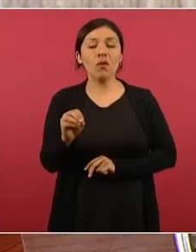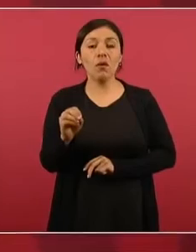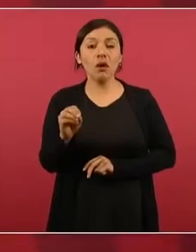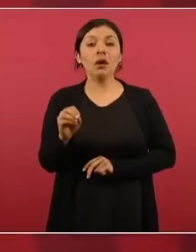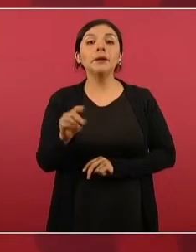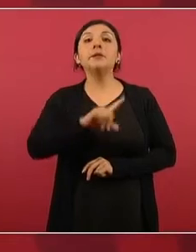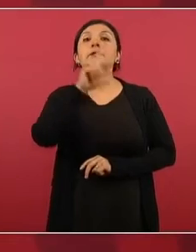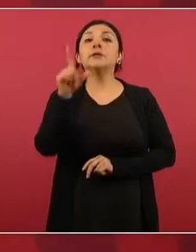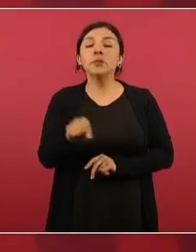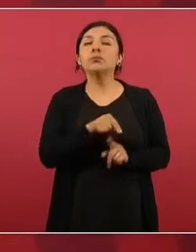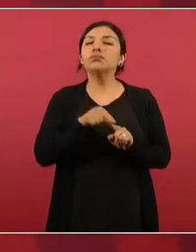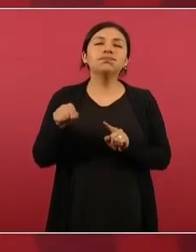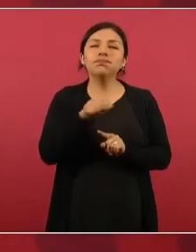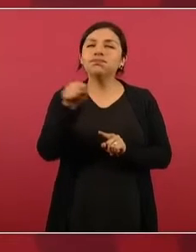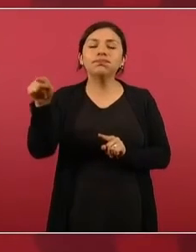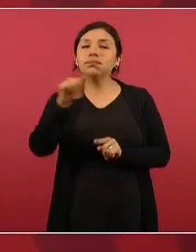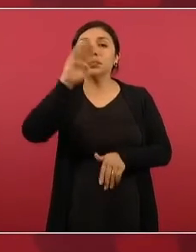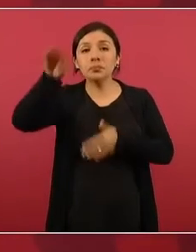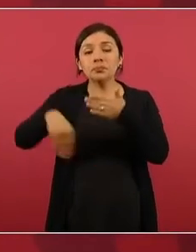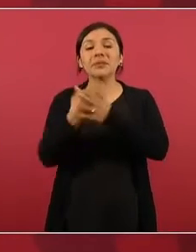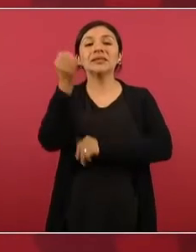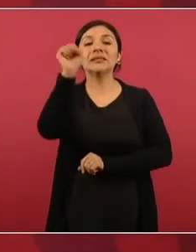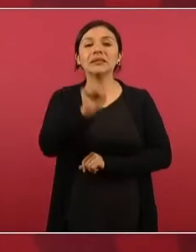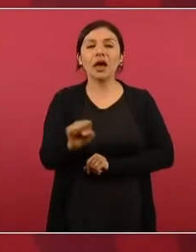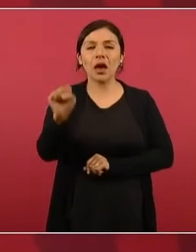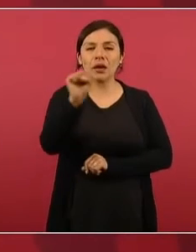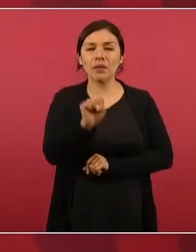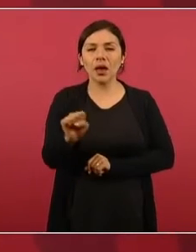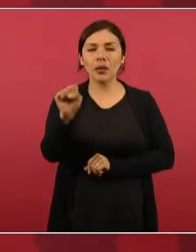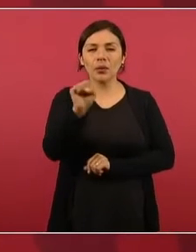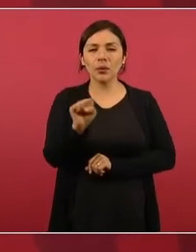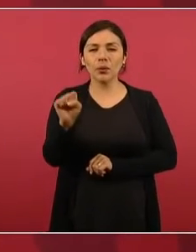y terminamos el sábado